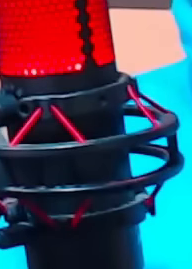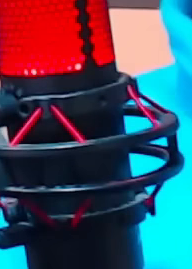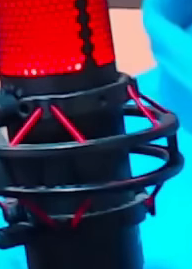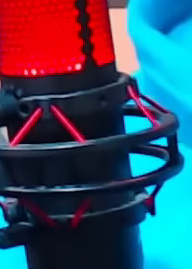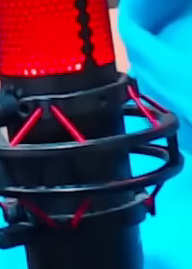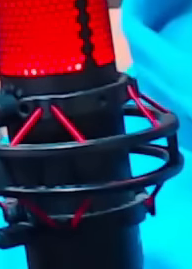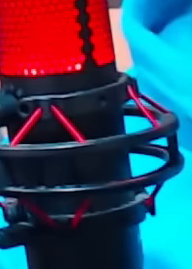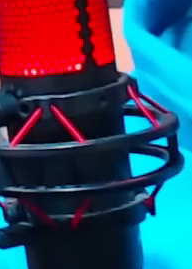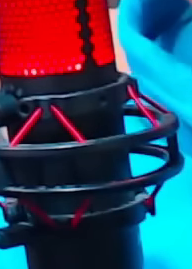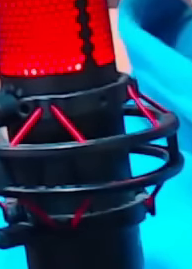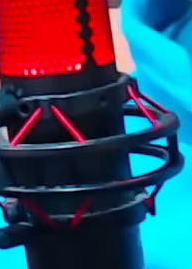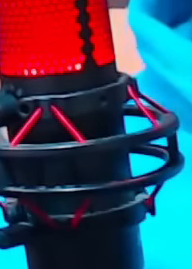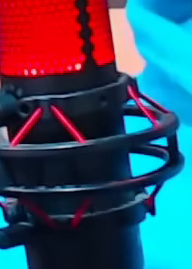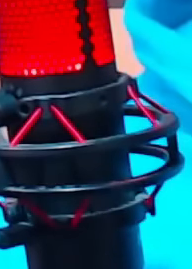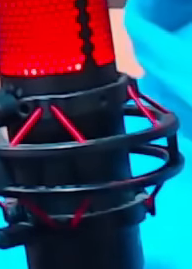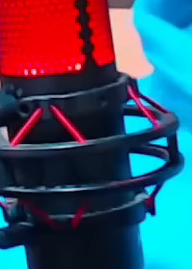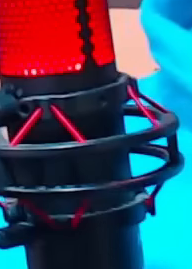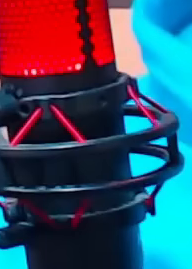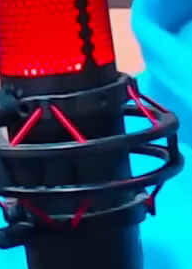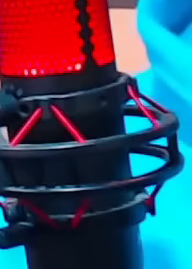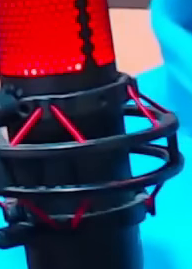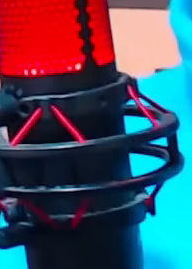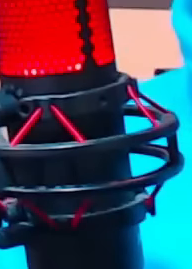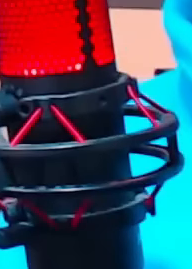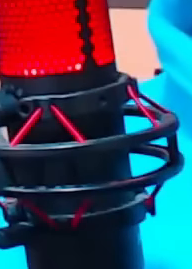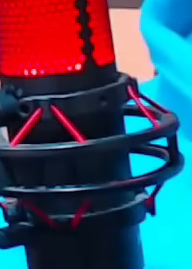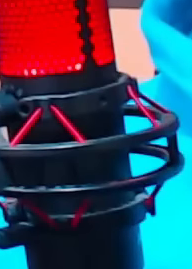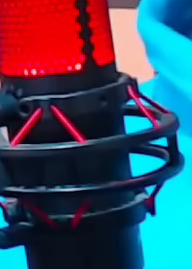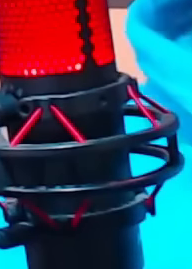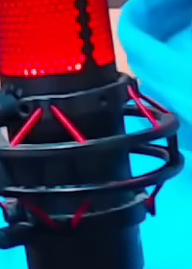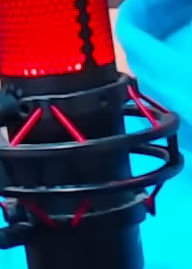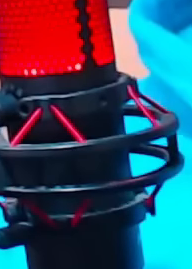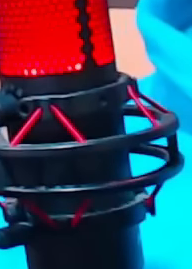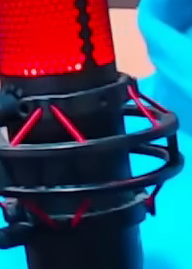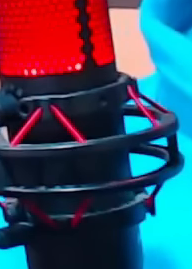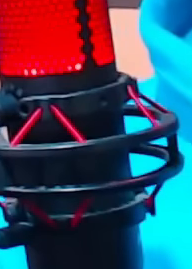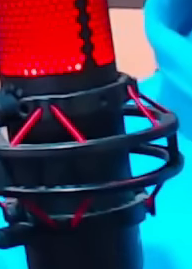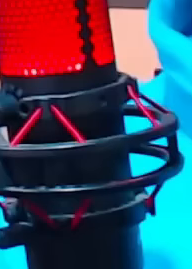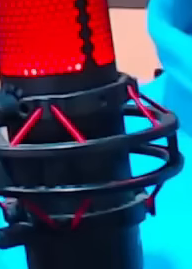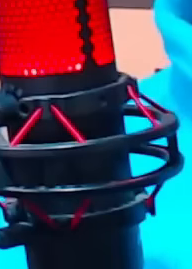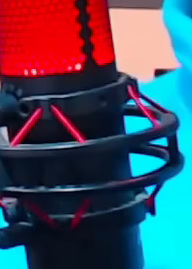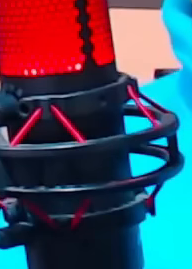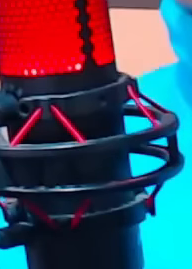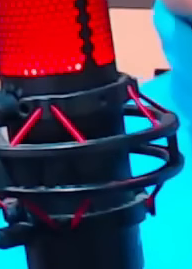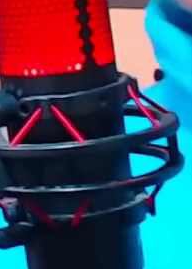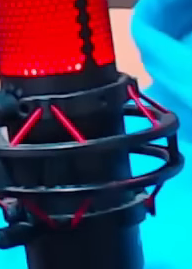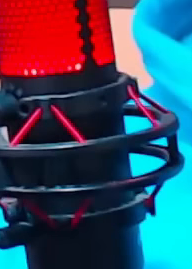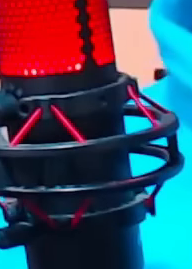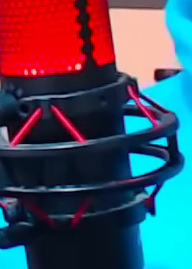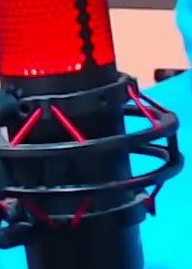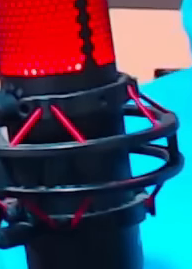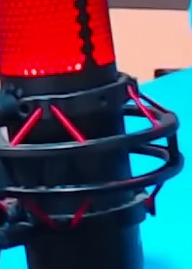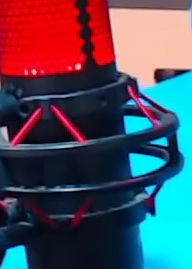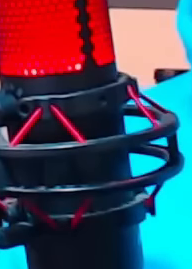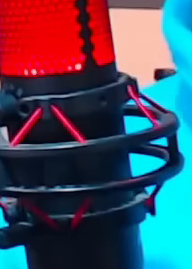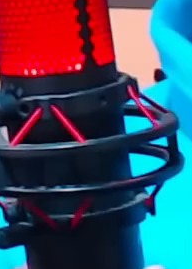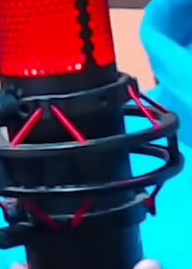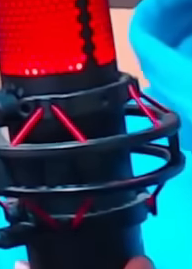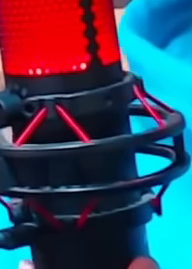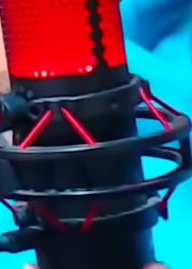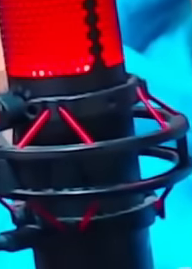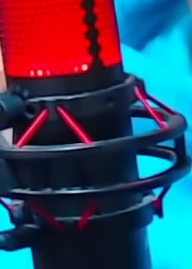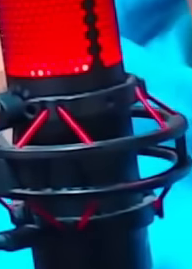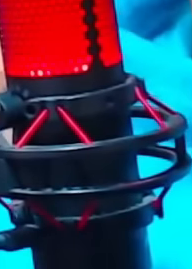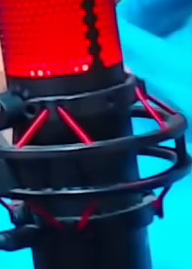y después llegué tarde a casa y ya estaba por la mitad del desfile, me parece, así que decidí esperar que termine y bueno, poder verlo ahora juntos